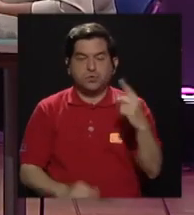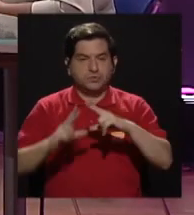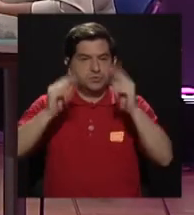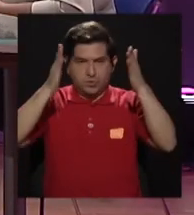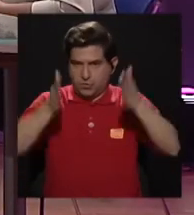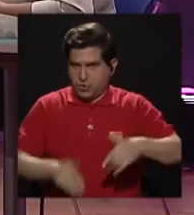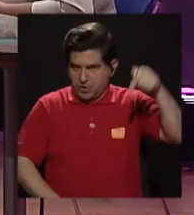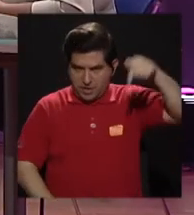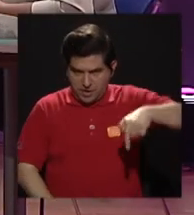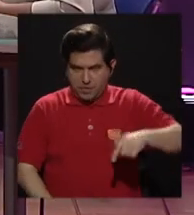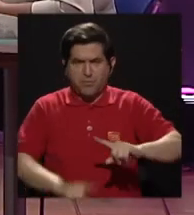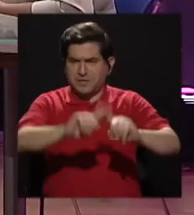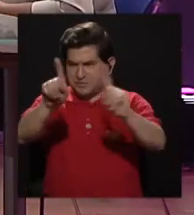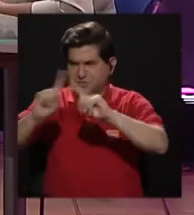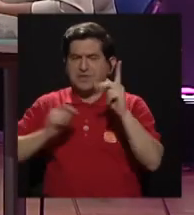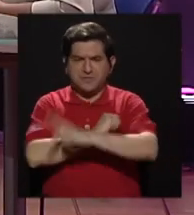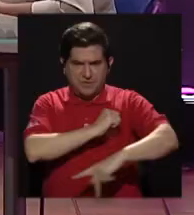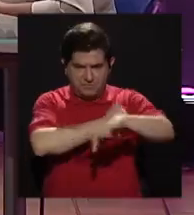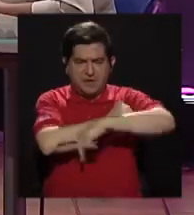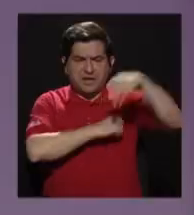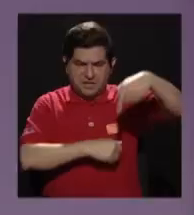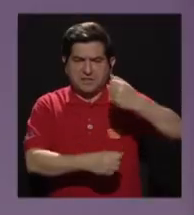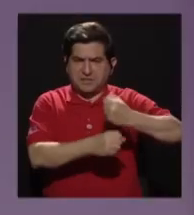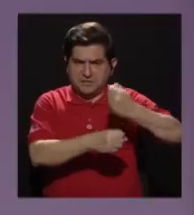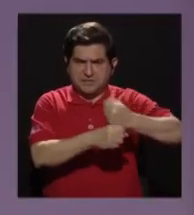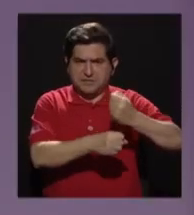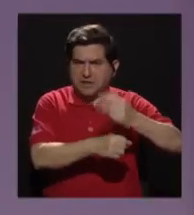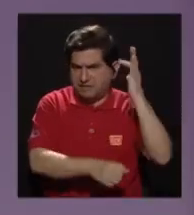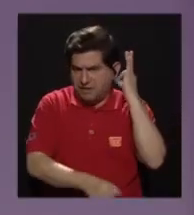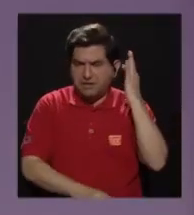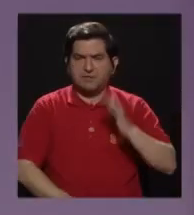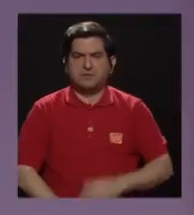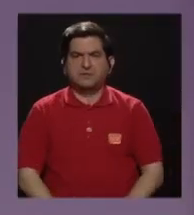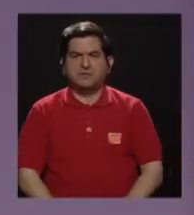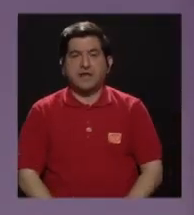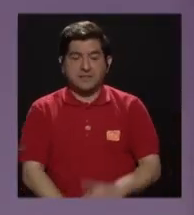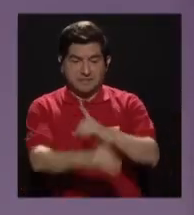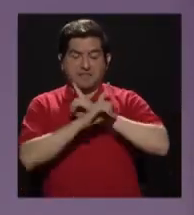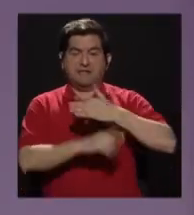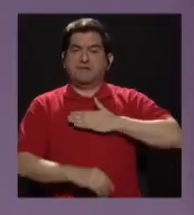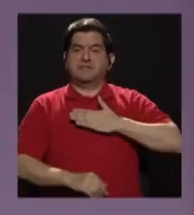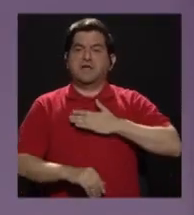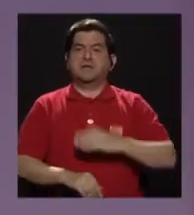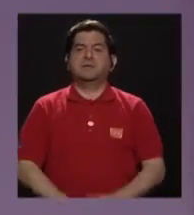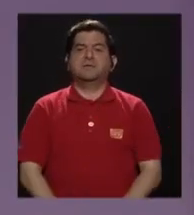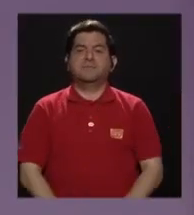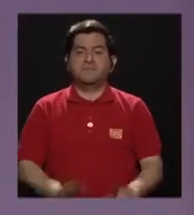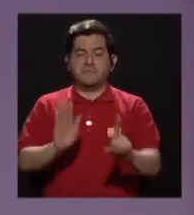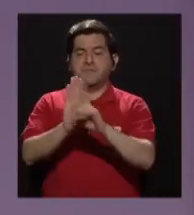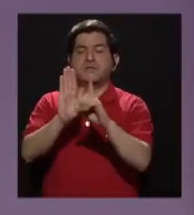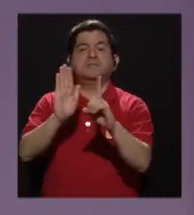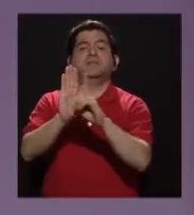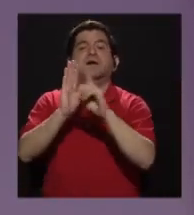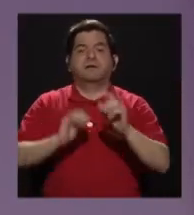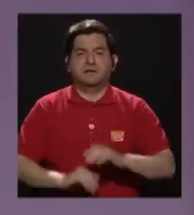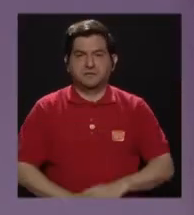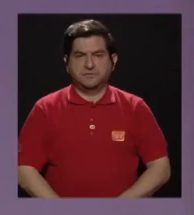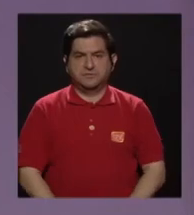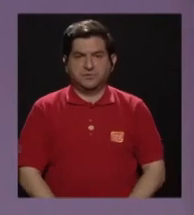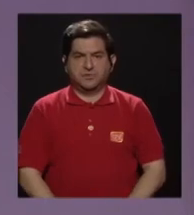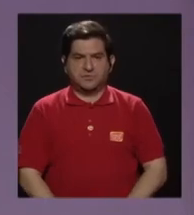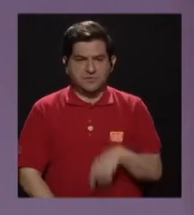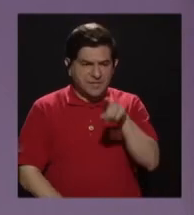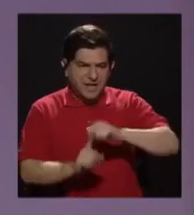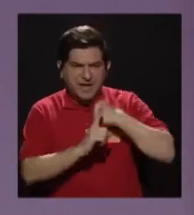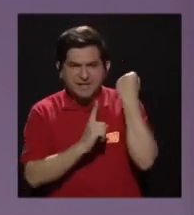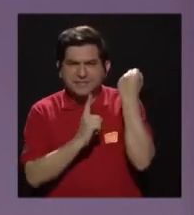estamos, habemos de varias nacionalidades, y defender mis derechos, entonces como que se le hace